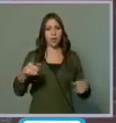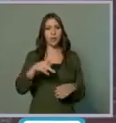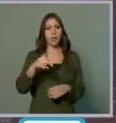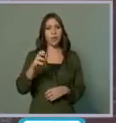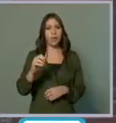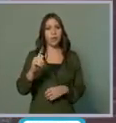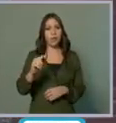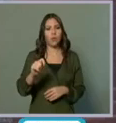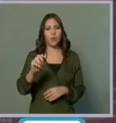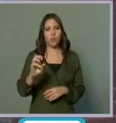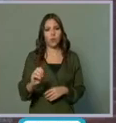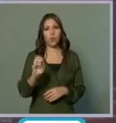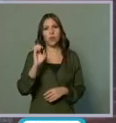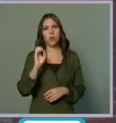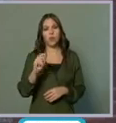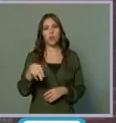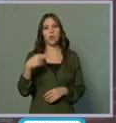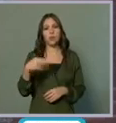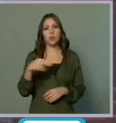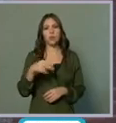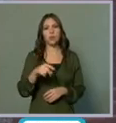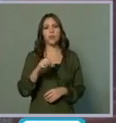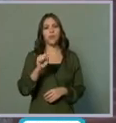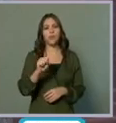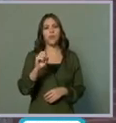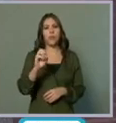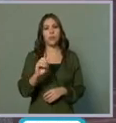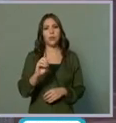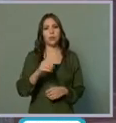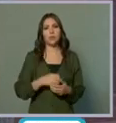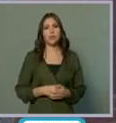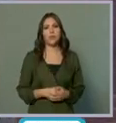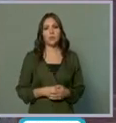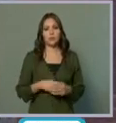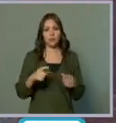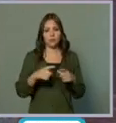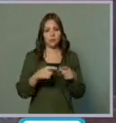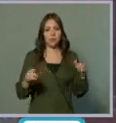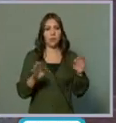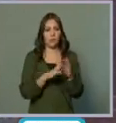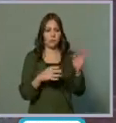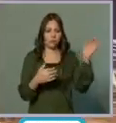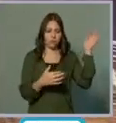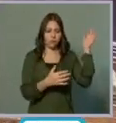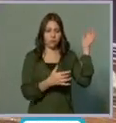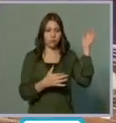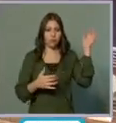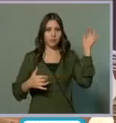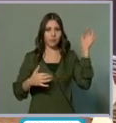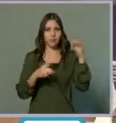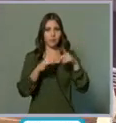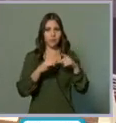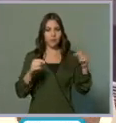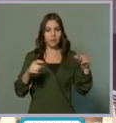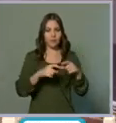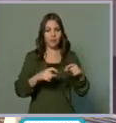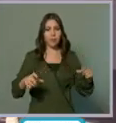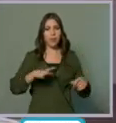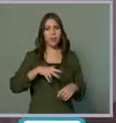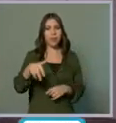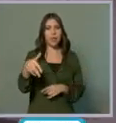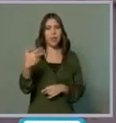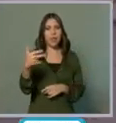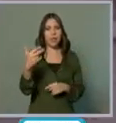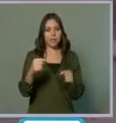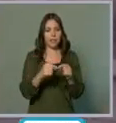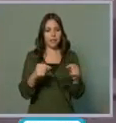que me mencionaba. También se conoce como So. Koto es una arpa japonesa semicilíndrica de 13 cuerdas con sus